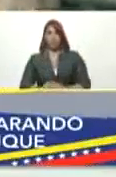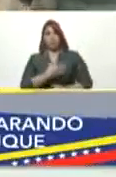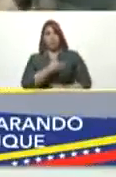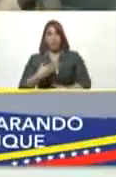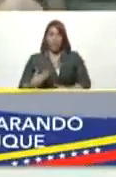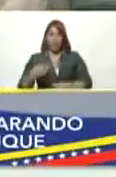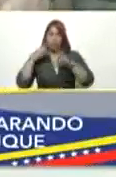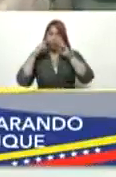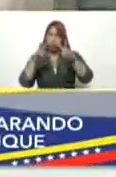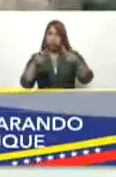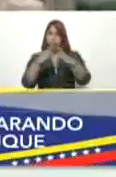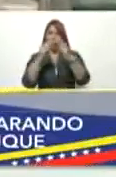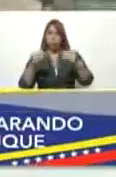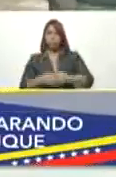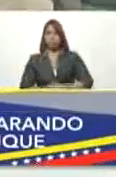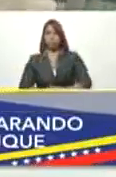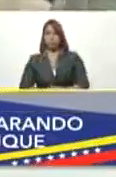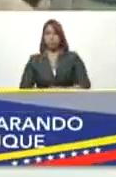ojos lo vean.